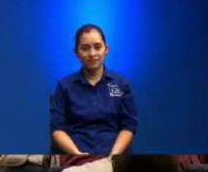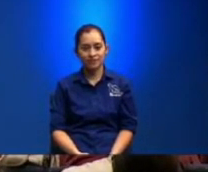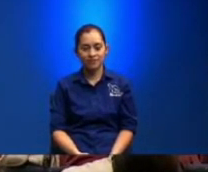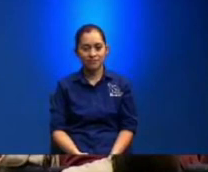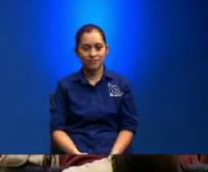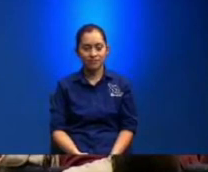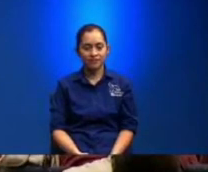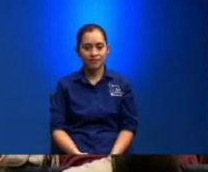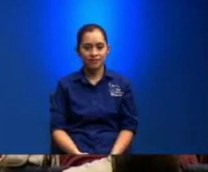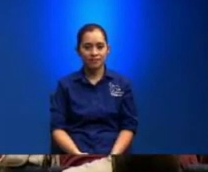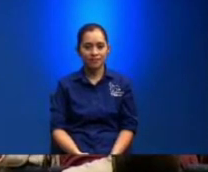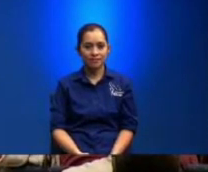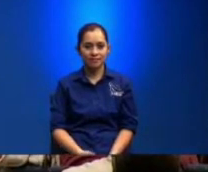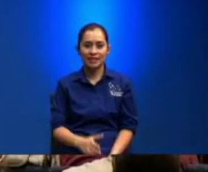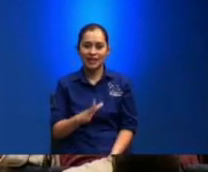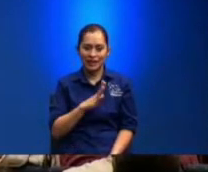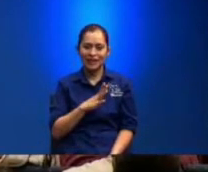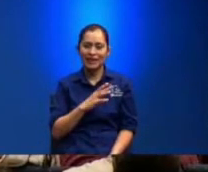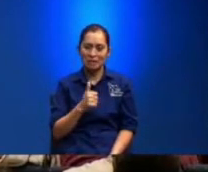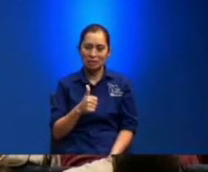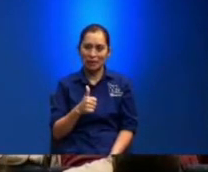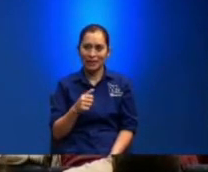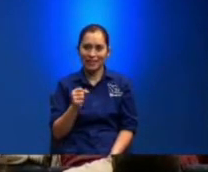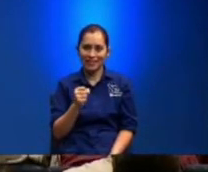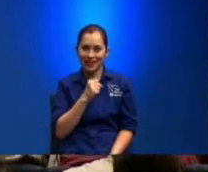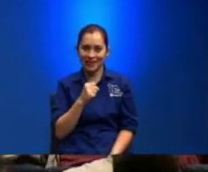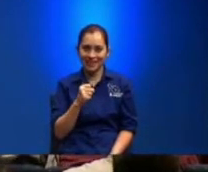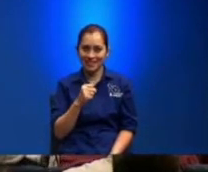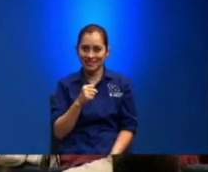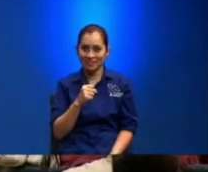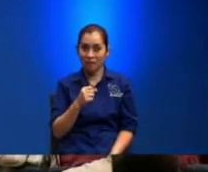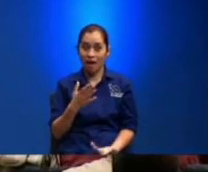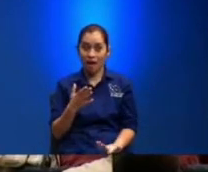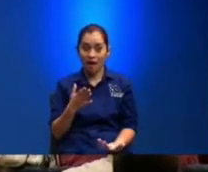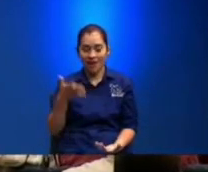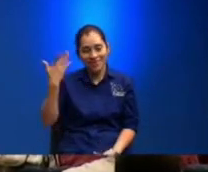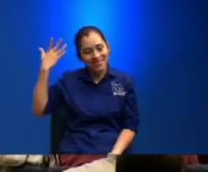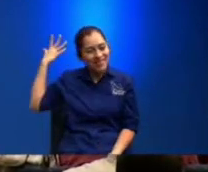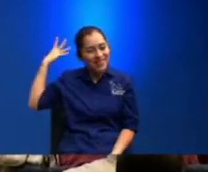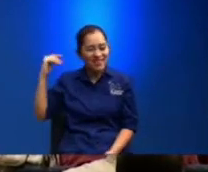tenían buenas será otro discipulado